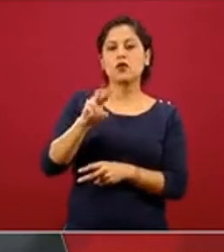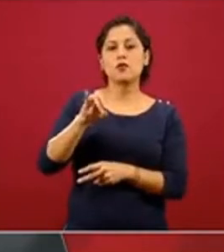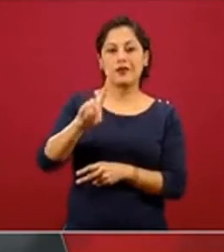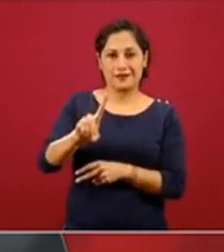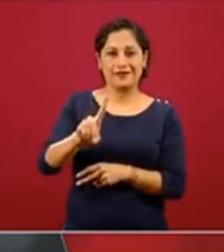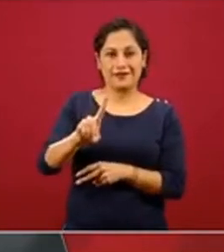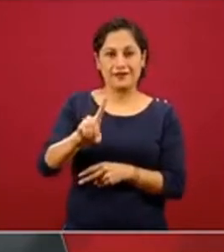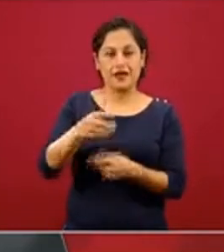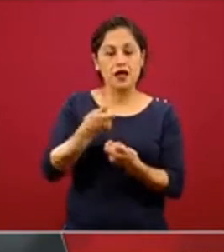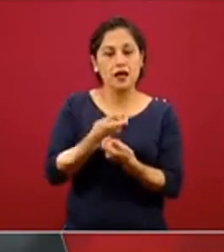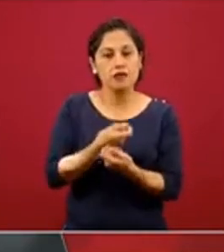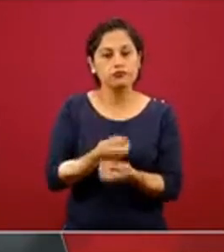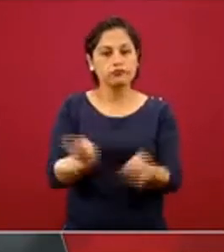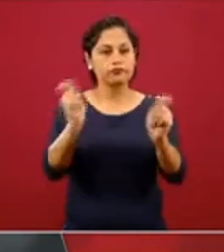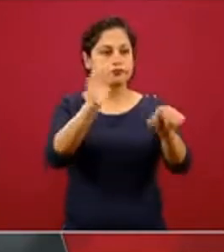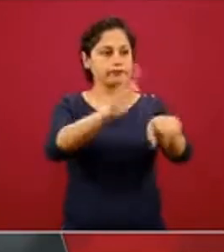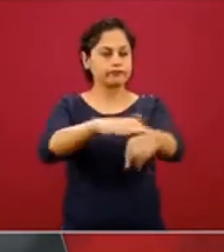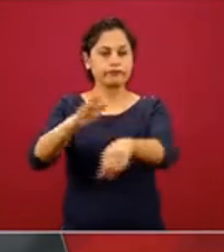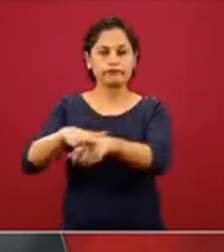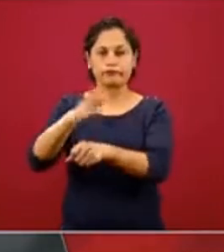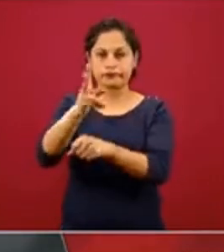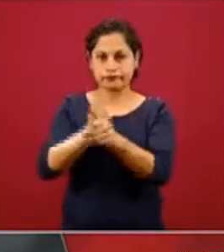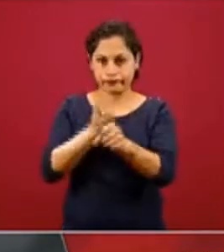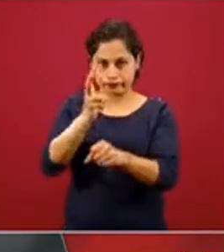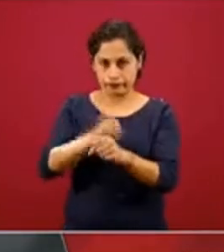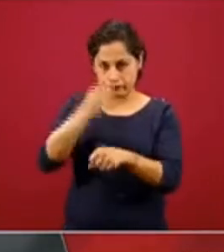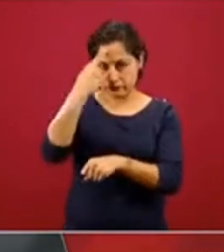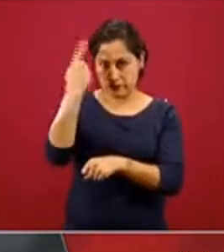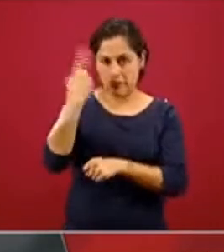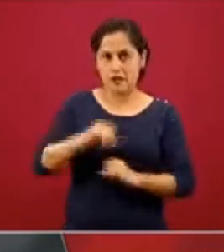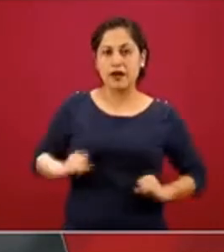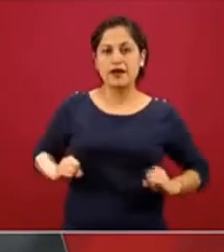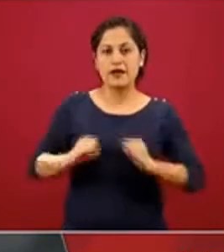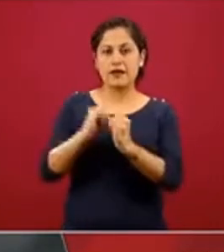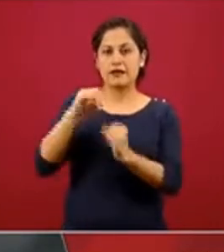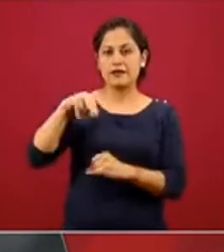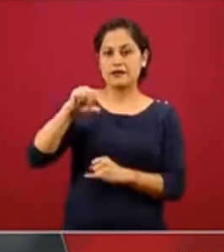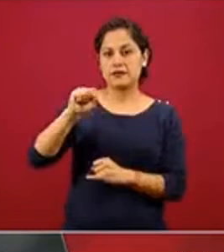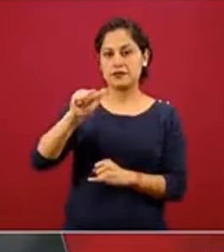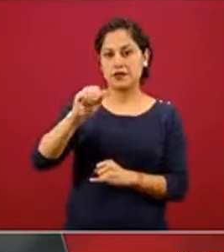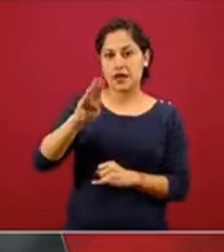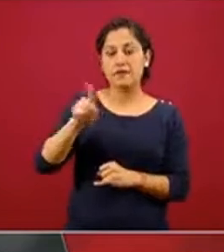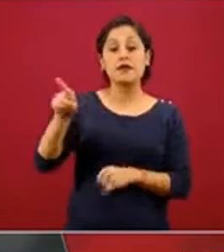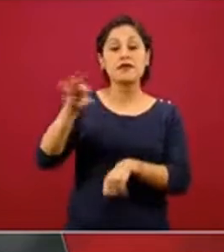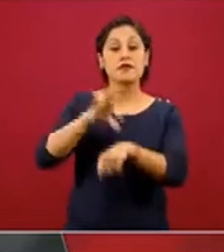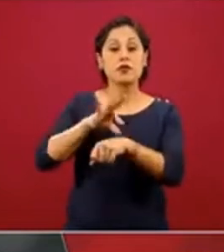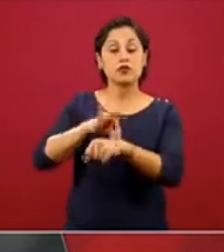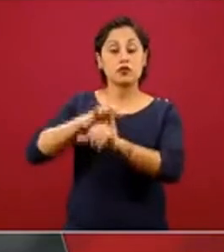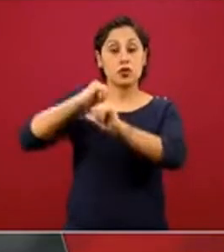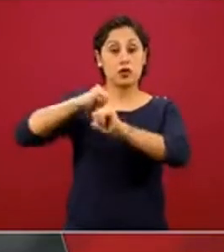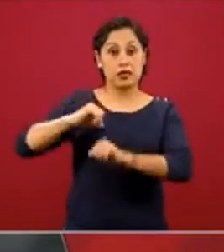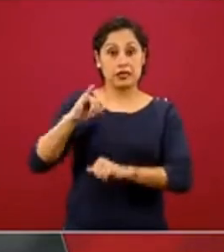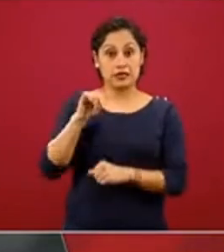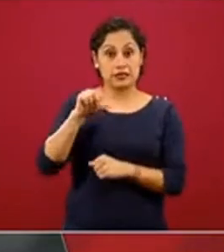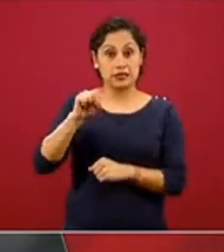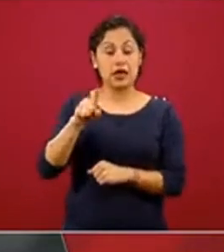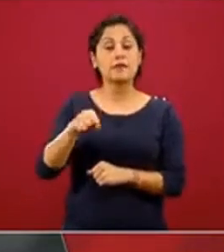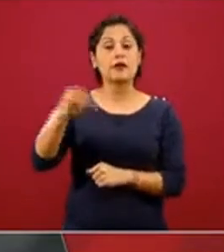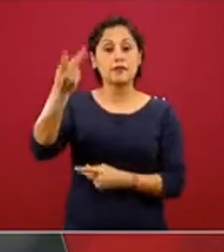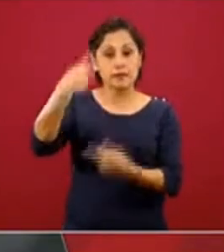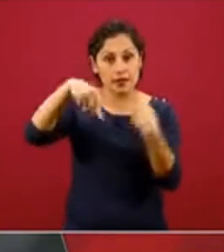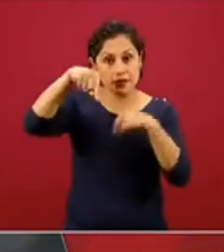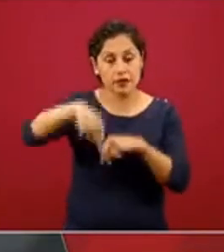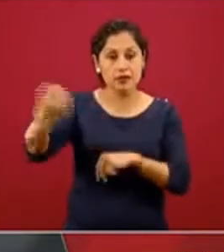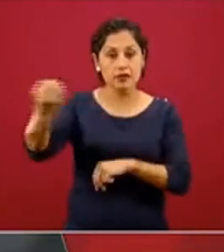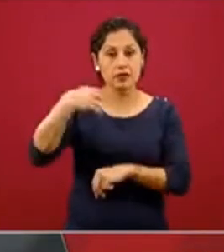del bienestar y el doctor Sbarch del INSABI presentó aquí en varias ocasiones los detalles del